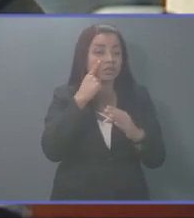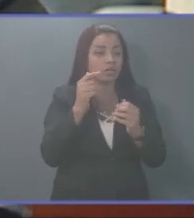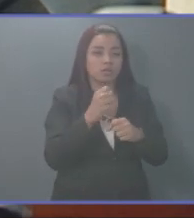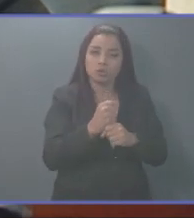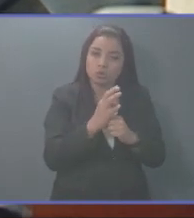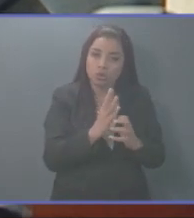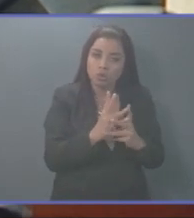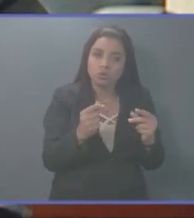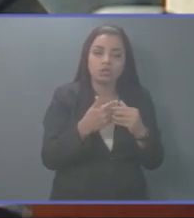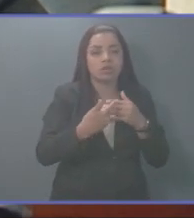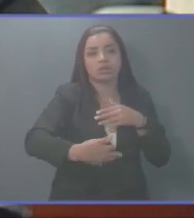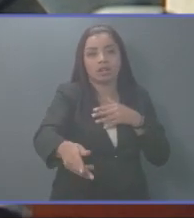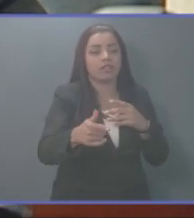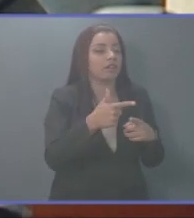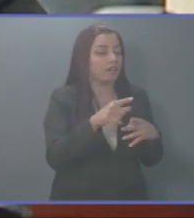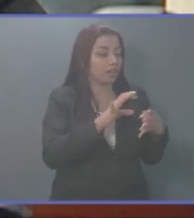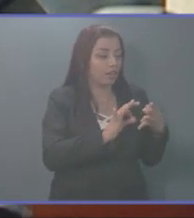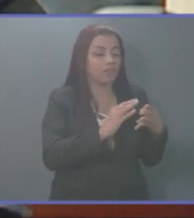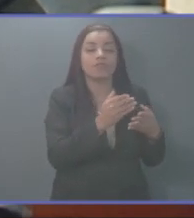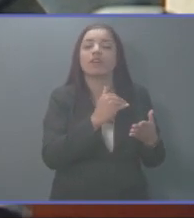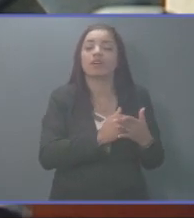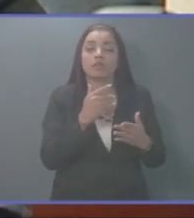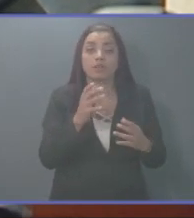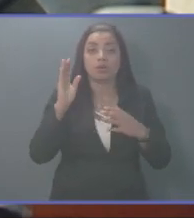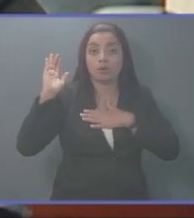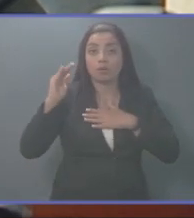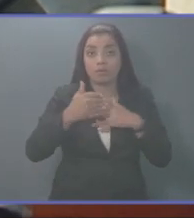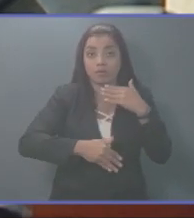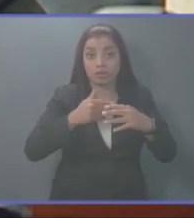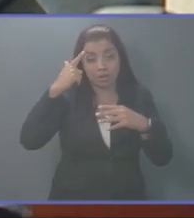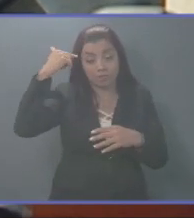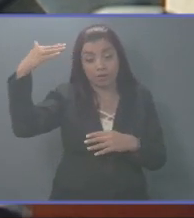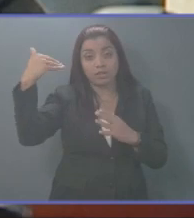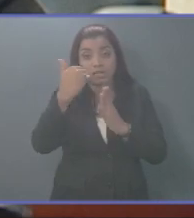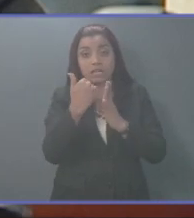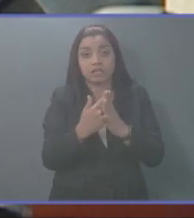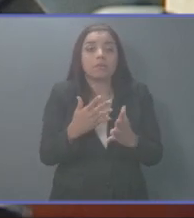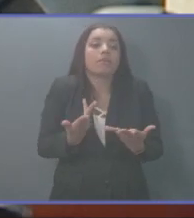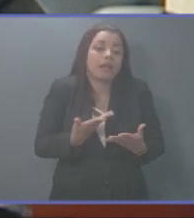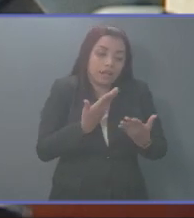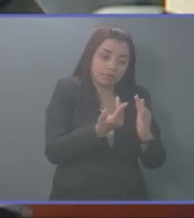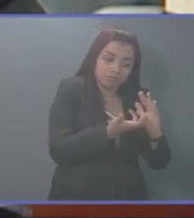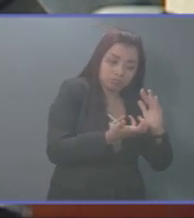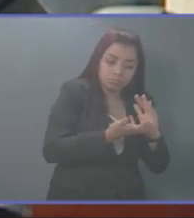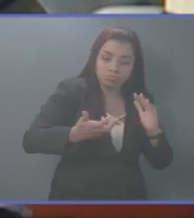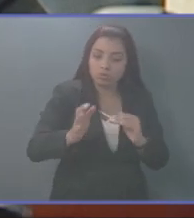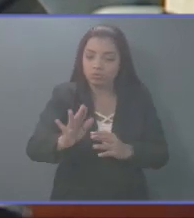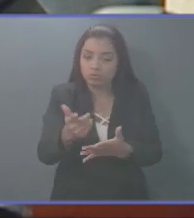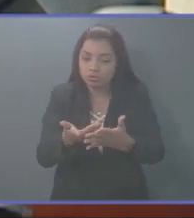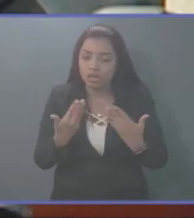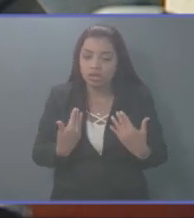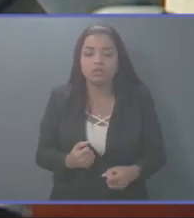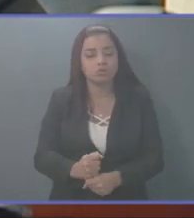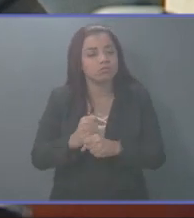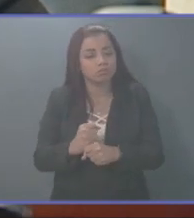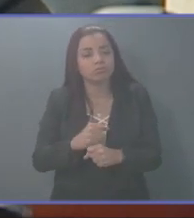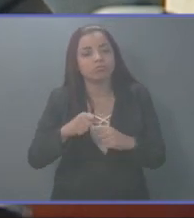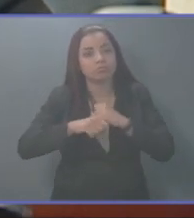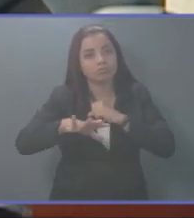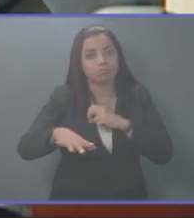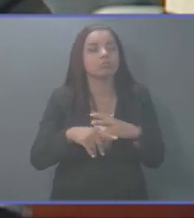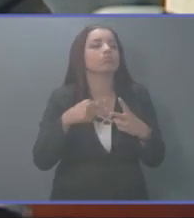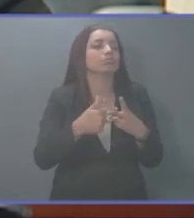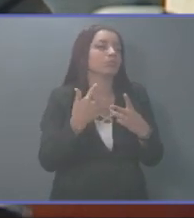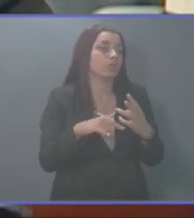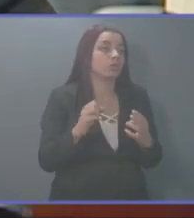F. Asesorar a los órganos del Estado en el cumplimiento de las políticas públicas que garanticen la protección de los derechos de las personas desplazadas internamente. G. Impulsar la creación